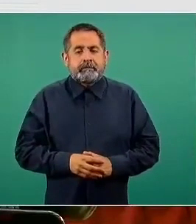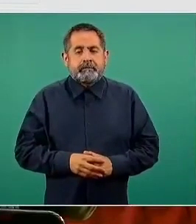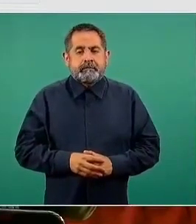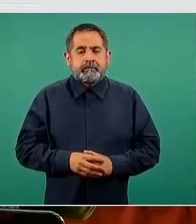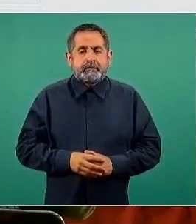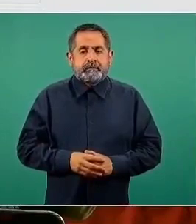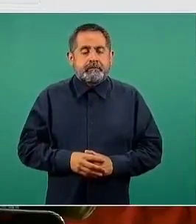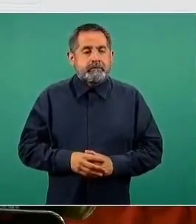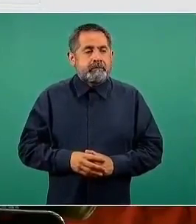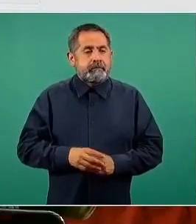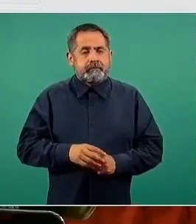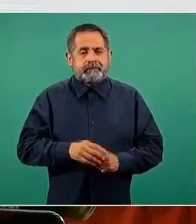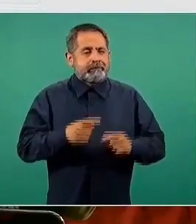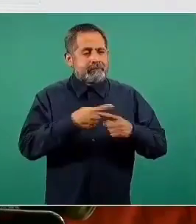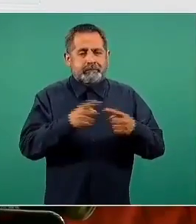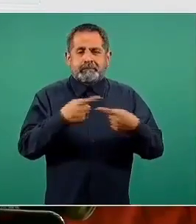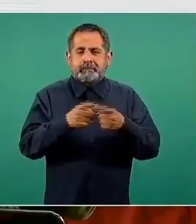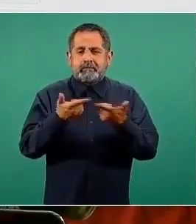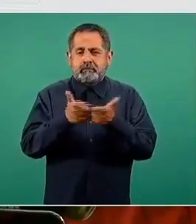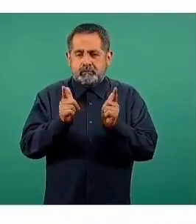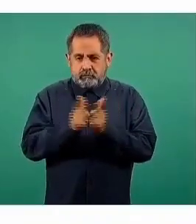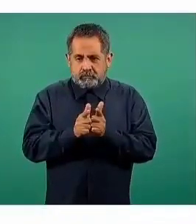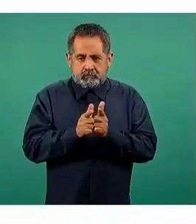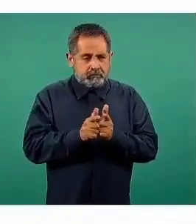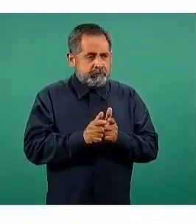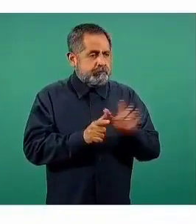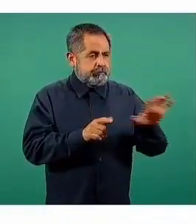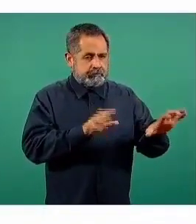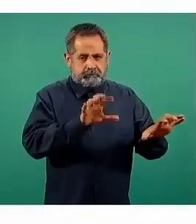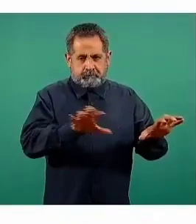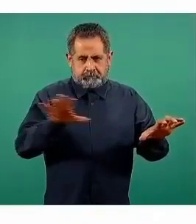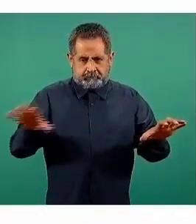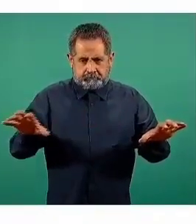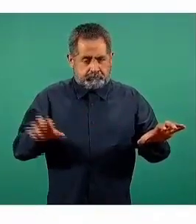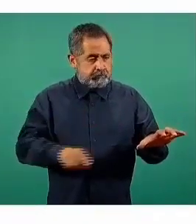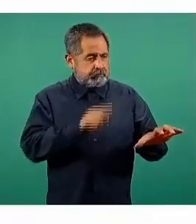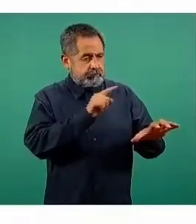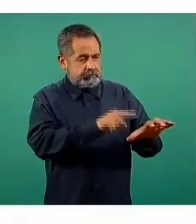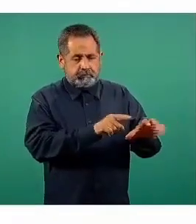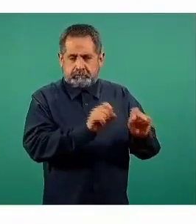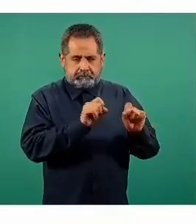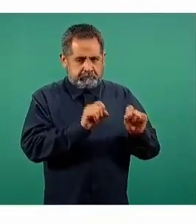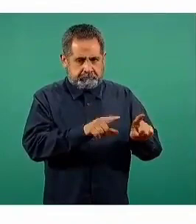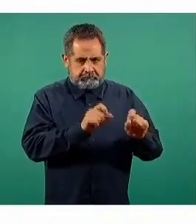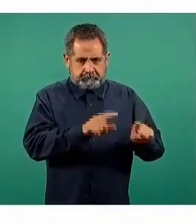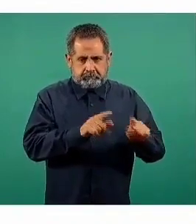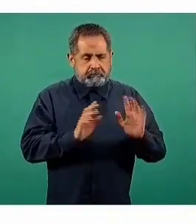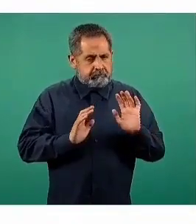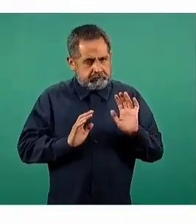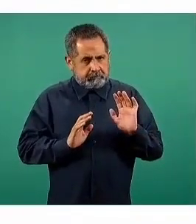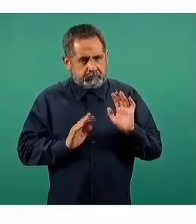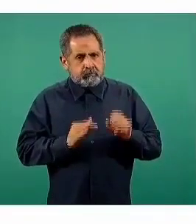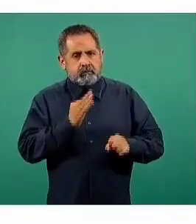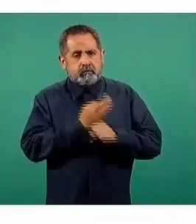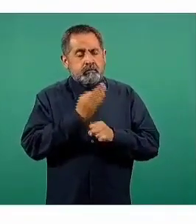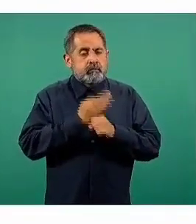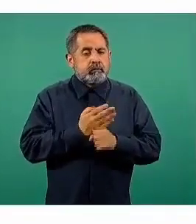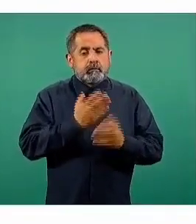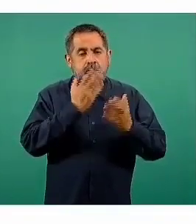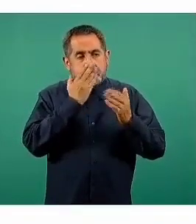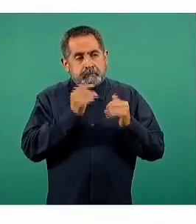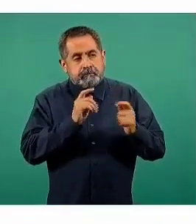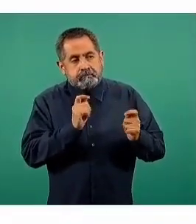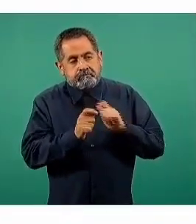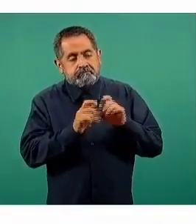Por la separación de los distintos grupos de población, no hemos tenido cambios porque en este momento no estamos teniendo